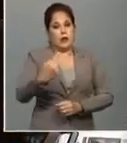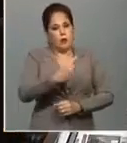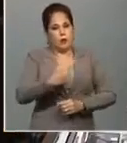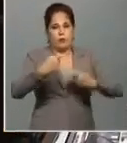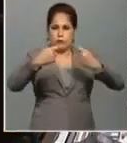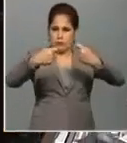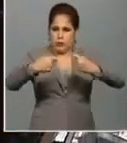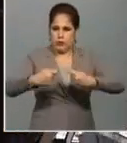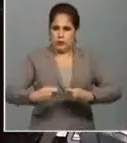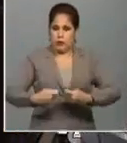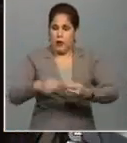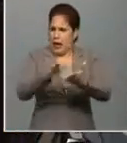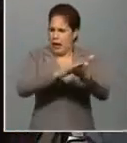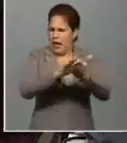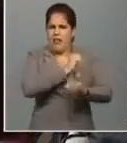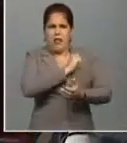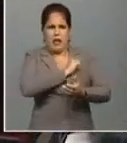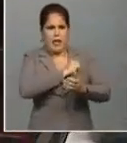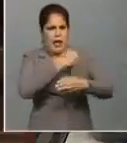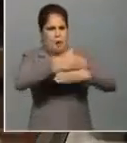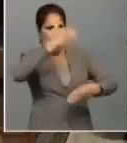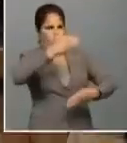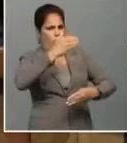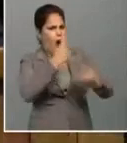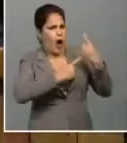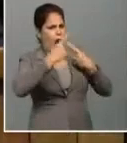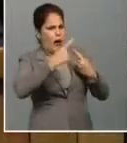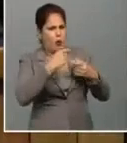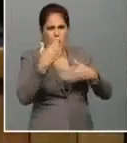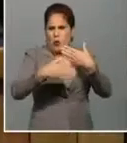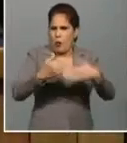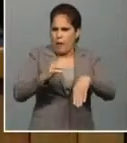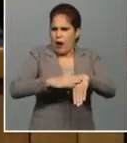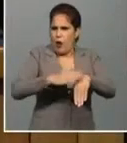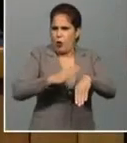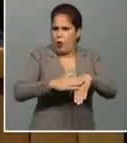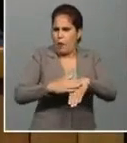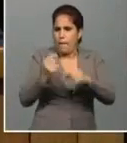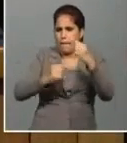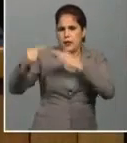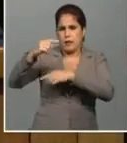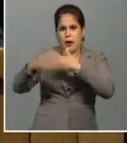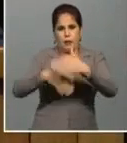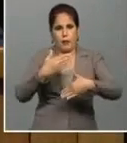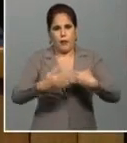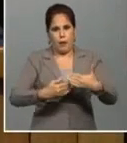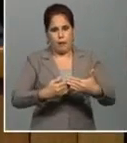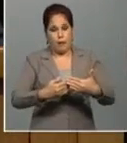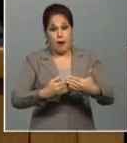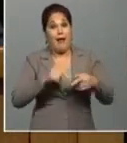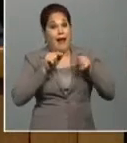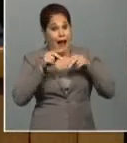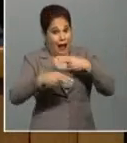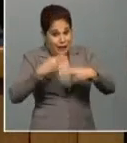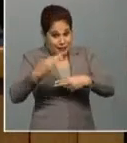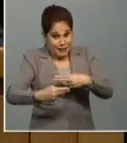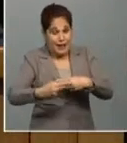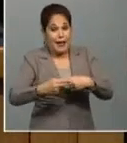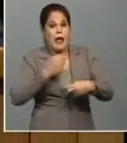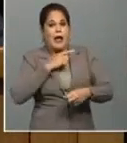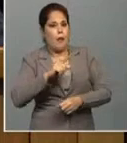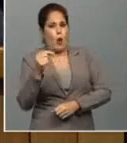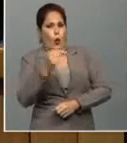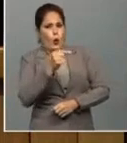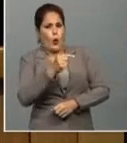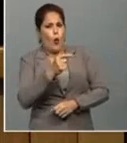decisiones que nadie hace quitarle al bloqueo ni un adarme de culpa de nuestros principales problemas hacerlo sería